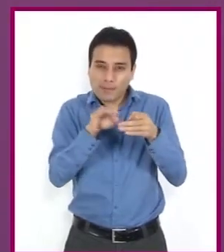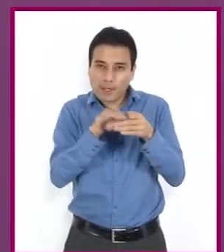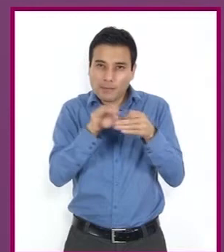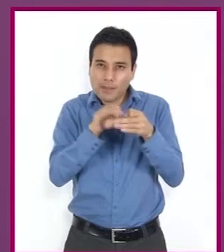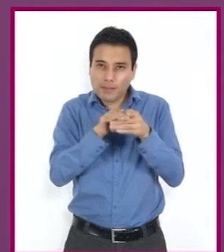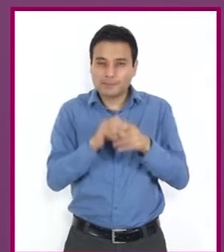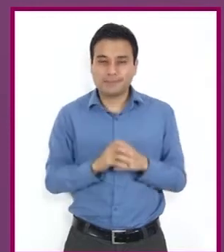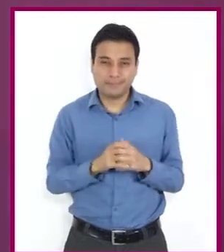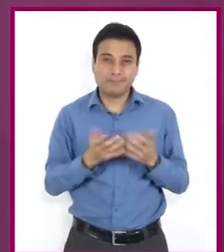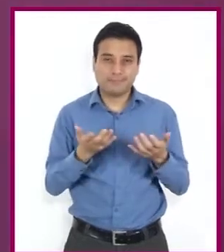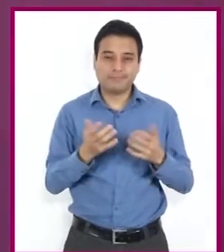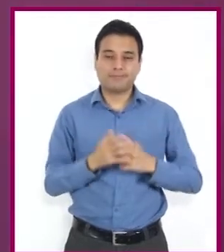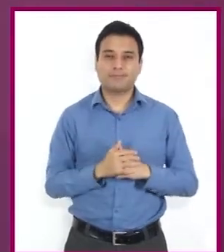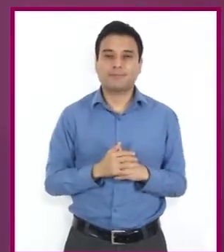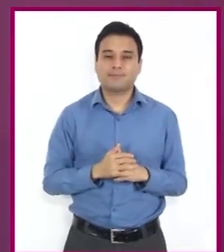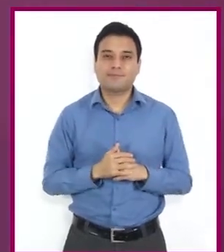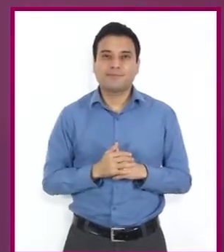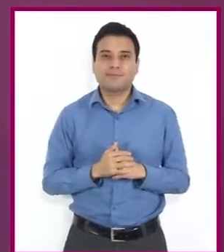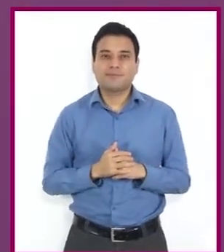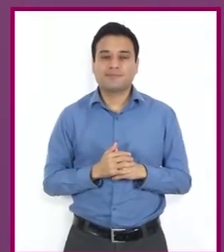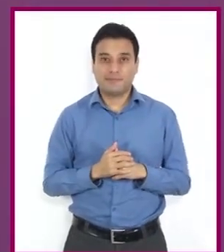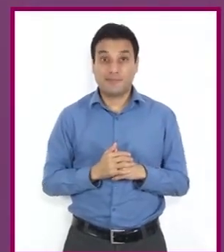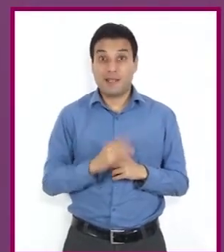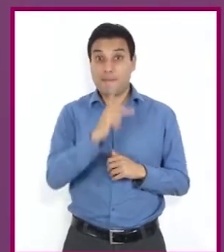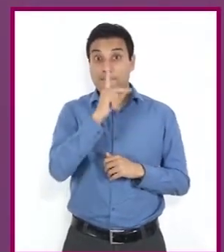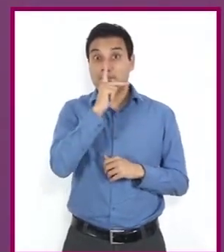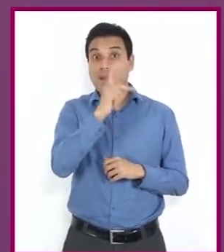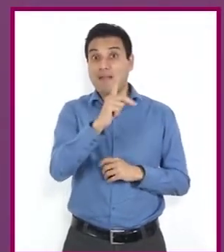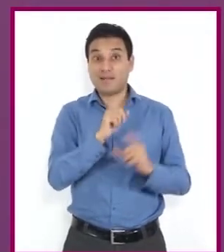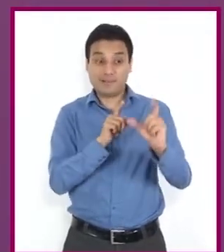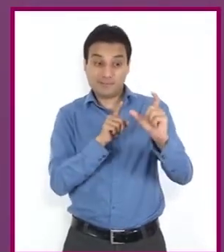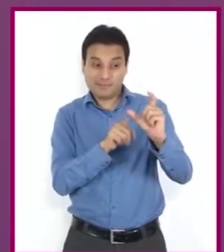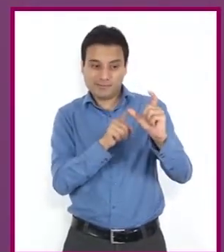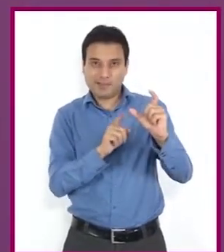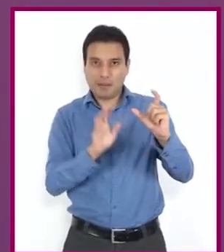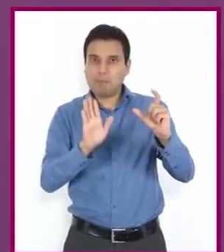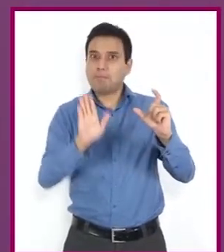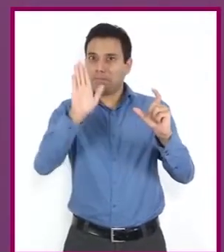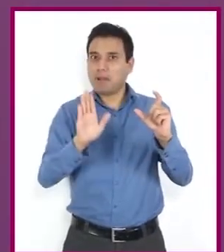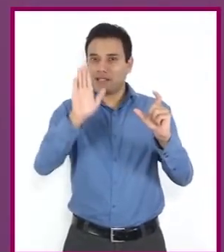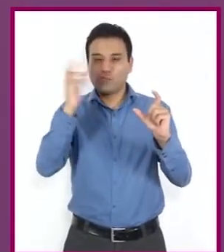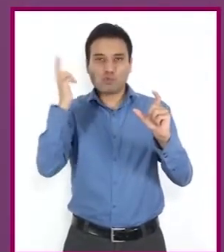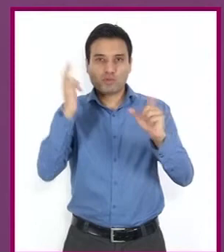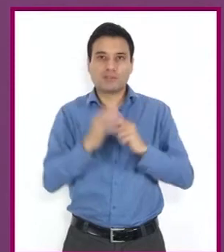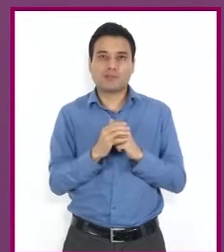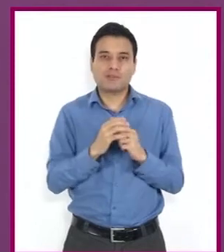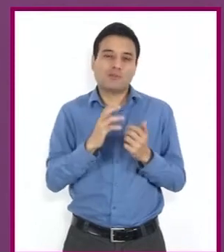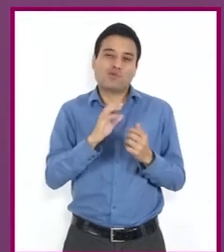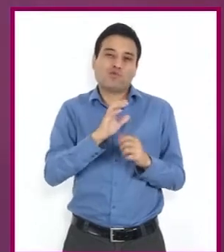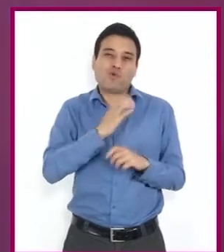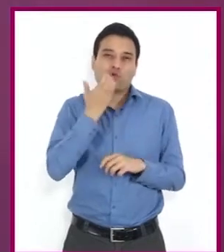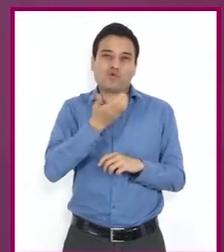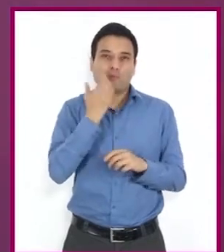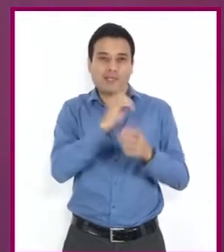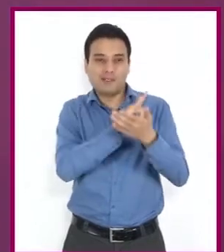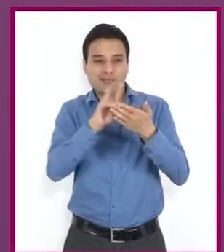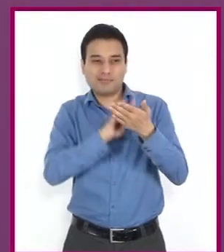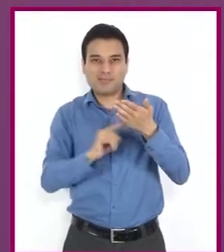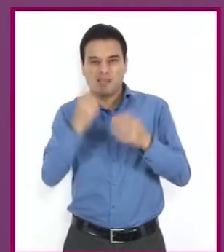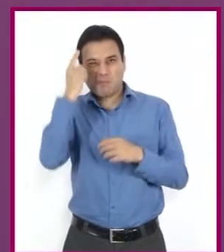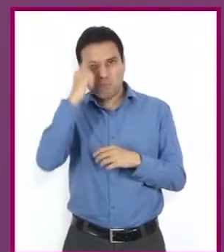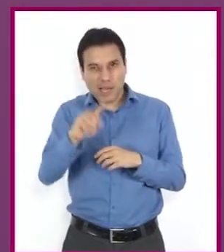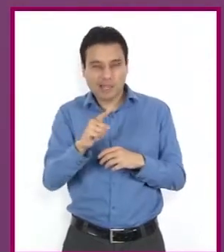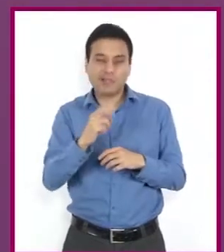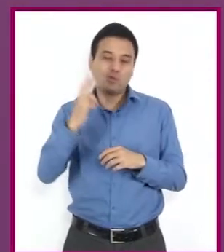algún elemento de la realidad. Las onomatopeyas son utilizadas en historietas como efectos de sonido.